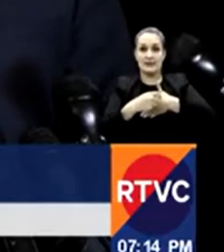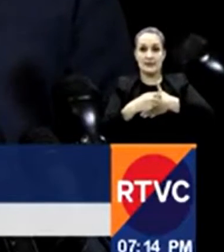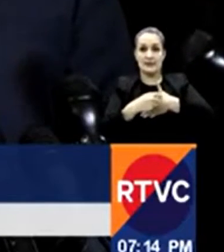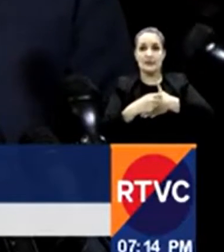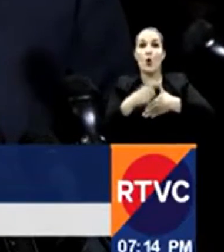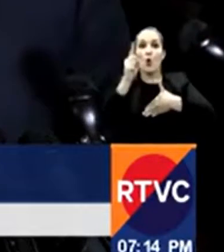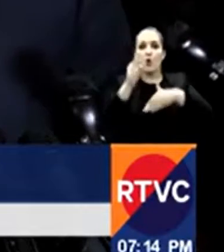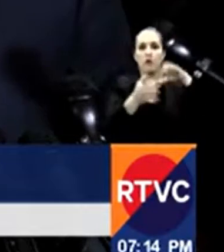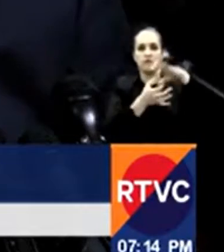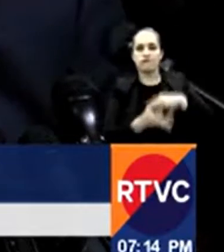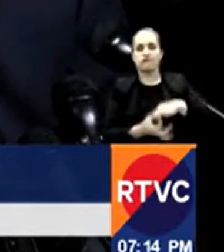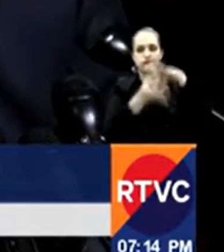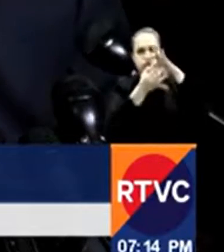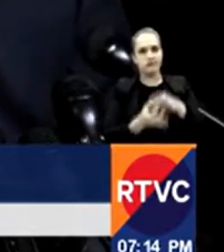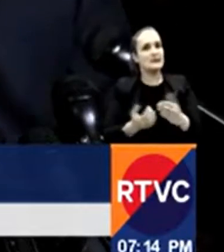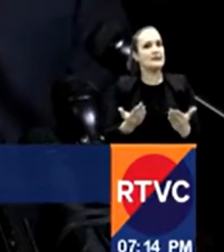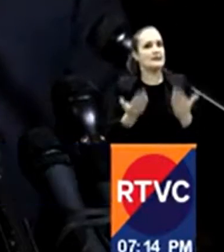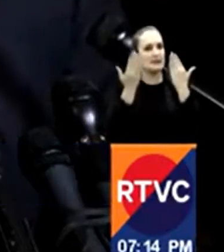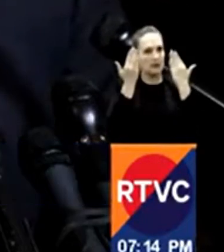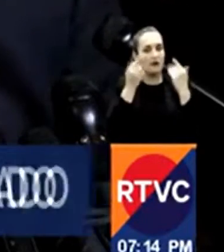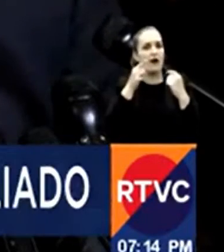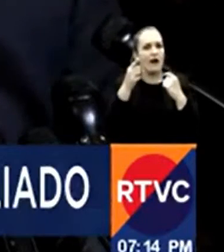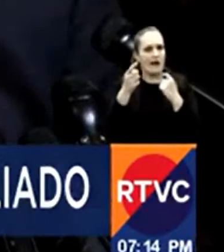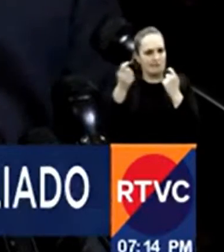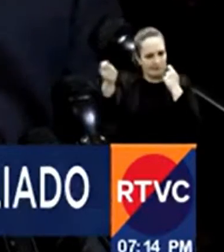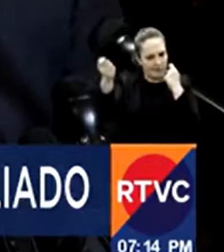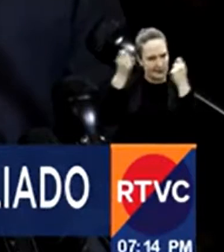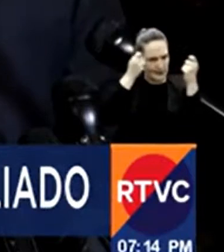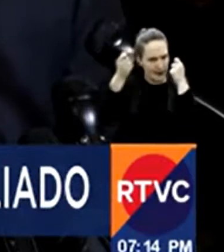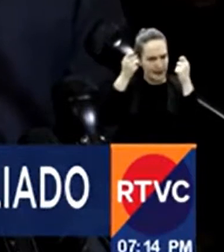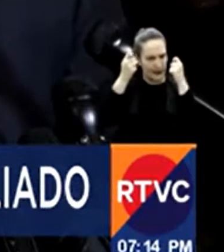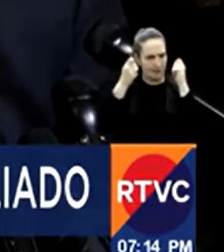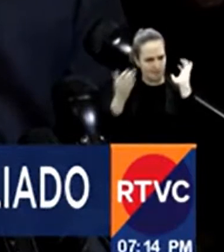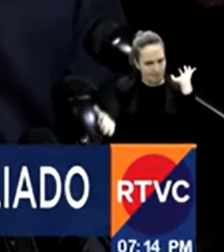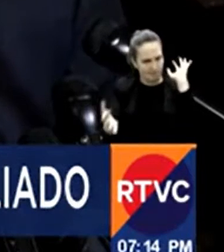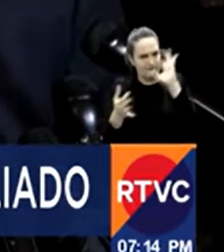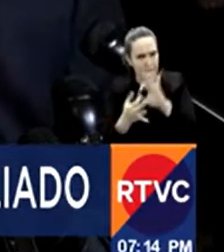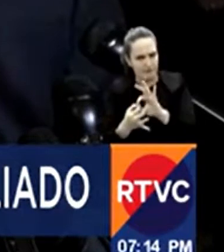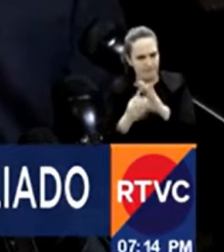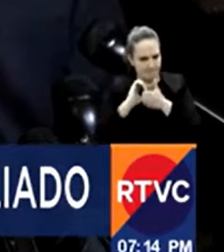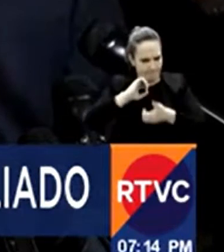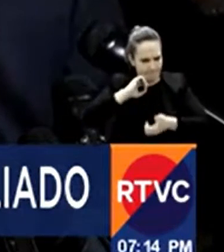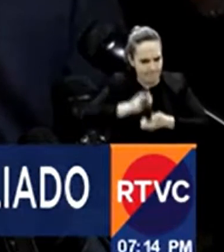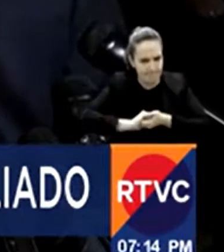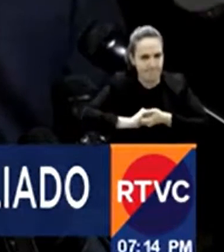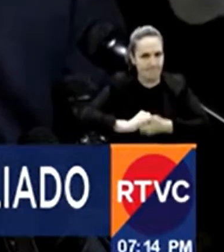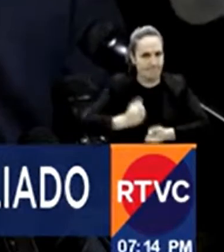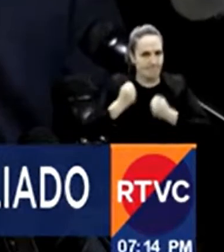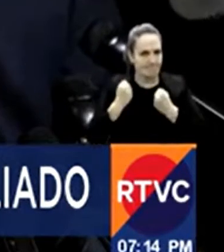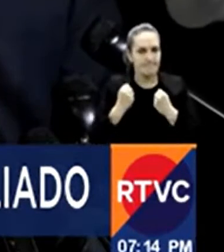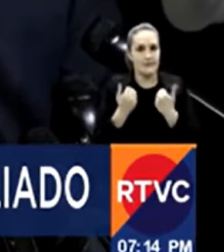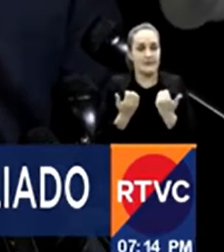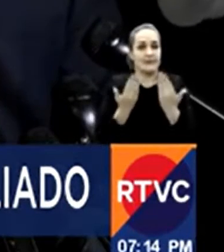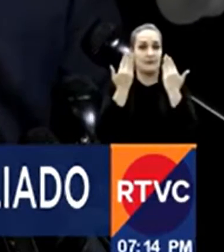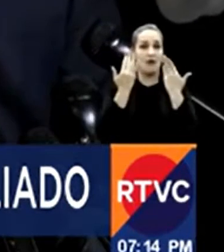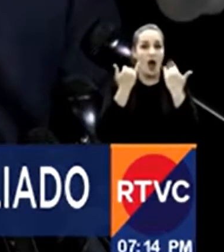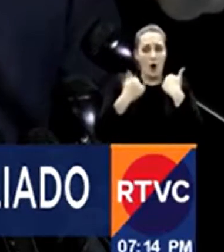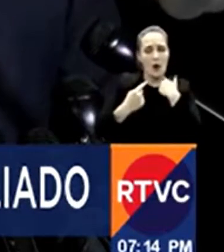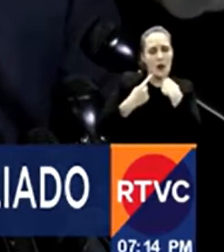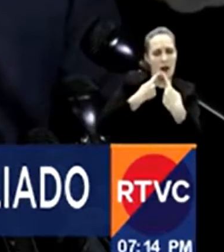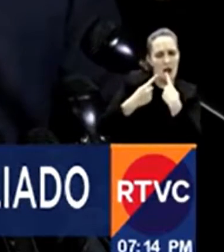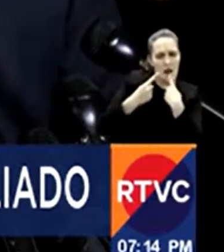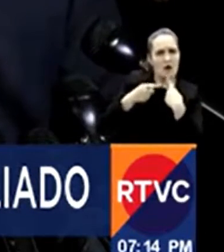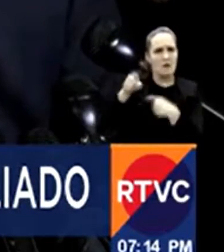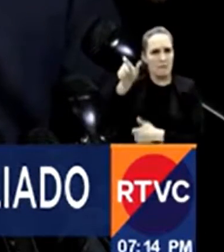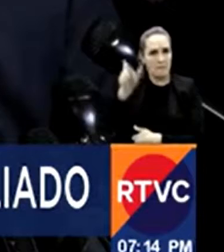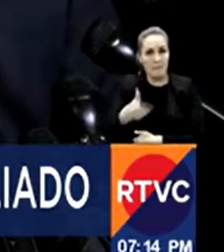valores y que ha sido nuestro aliado. Y conversamos con el presidente sobre nuestra legislación que